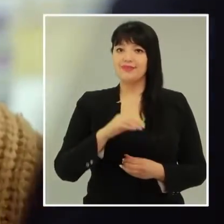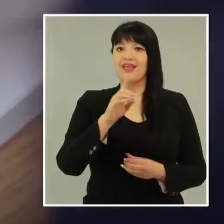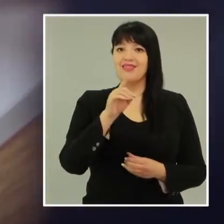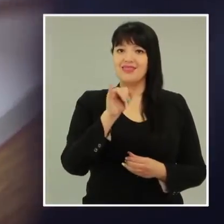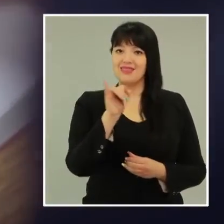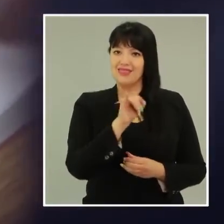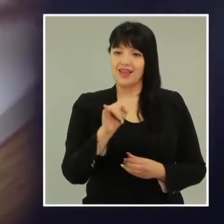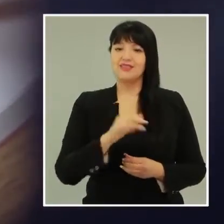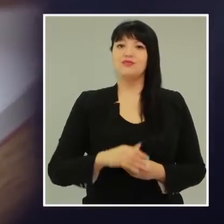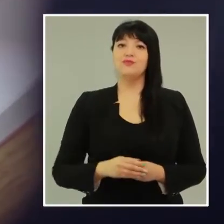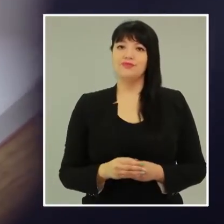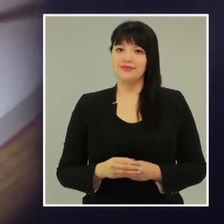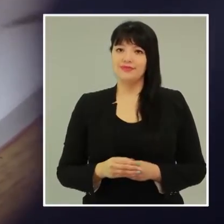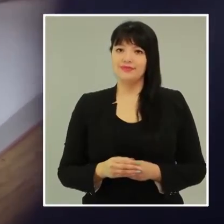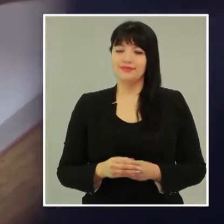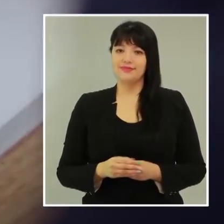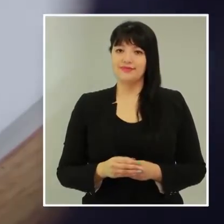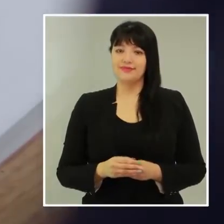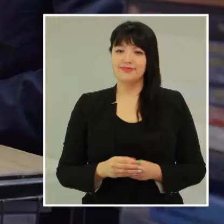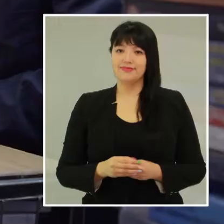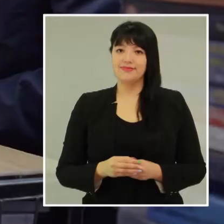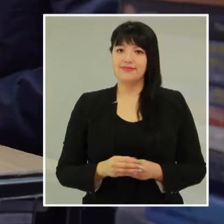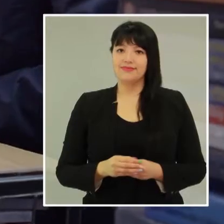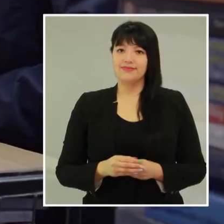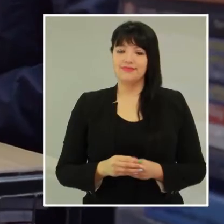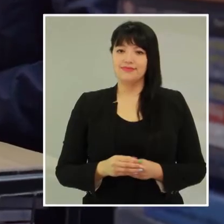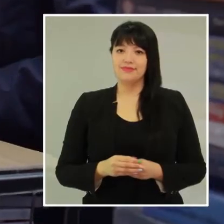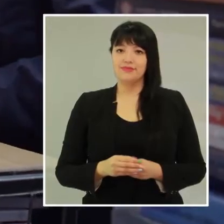Macarena Díaz.